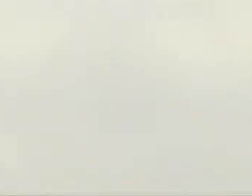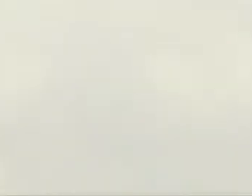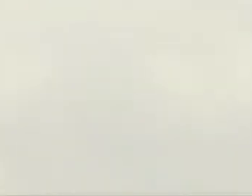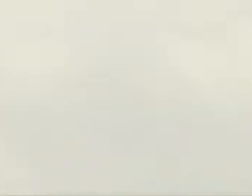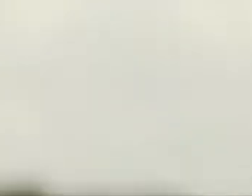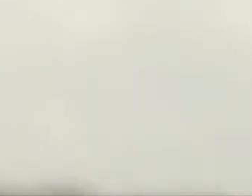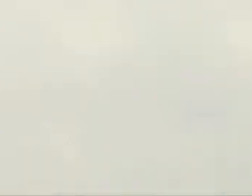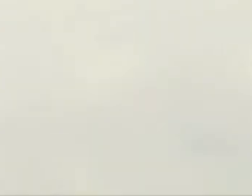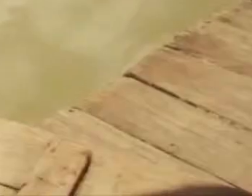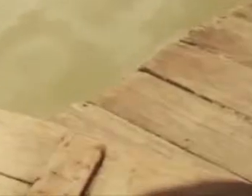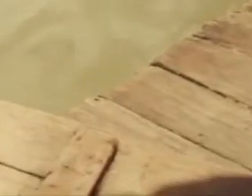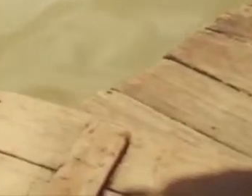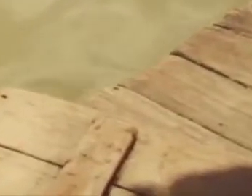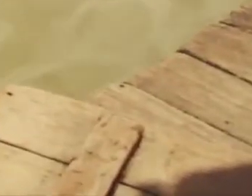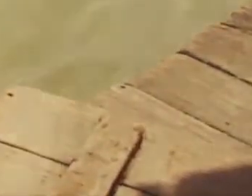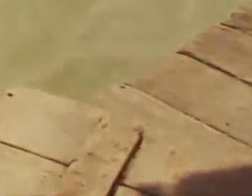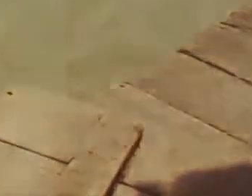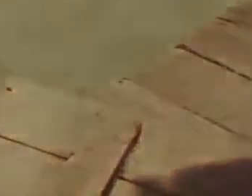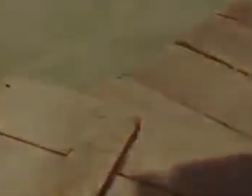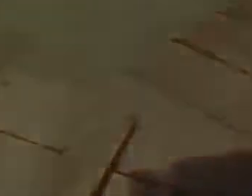futuro, nosotros no vamos a existir.